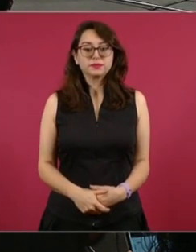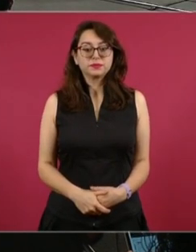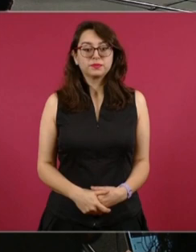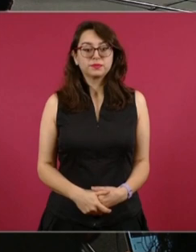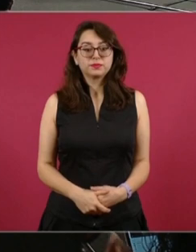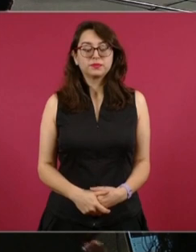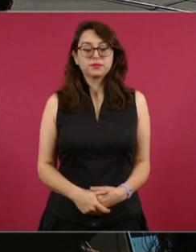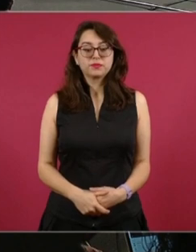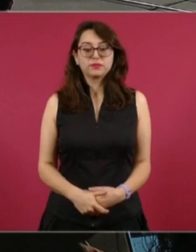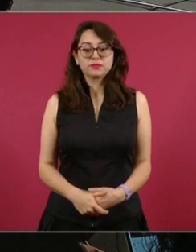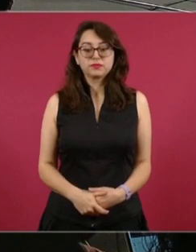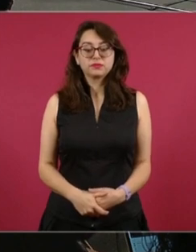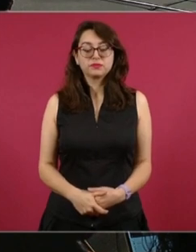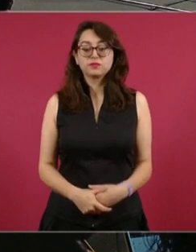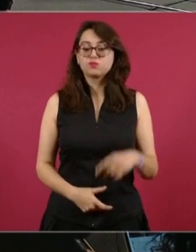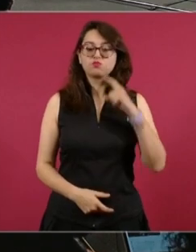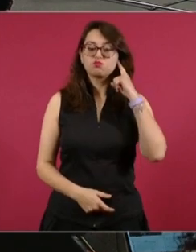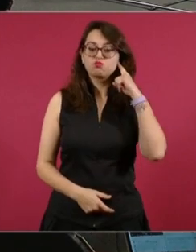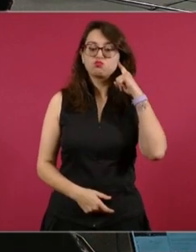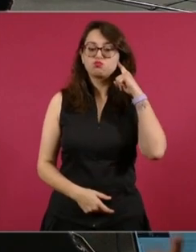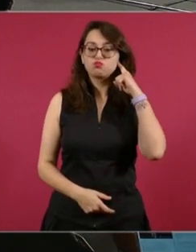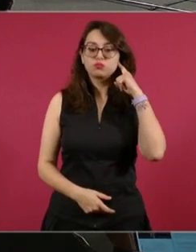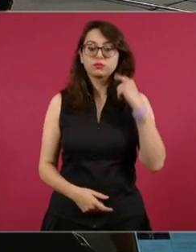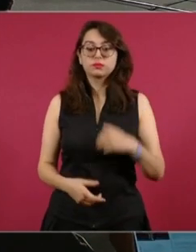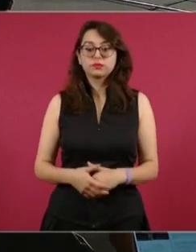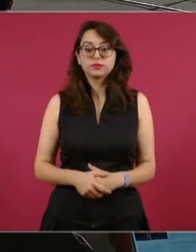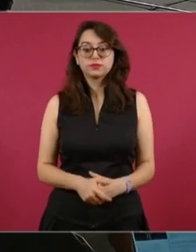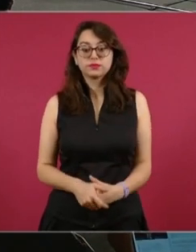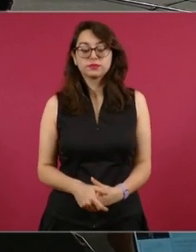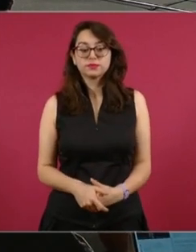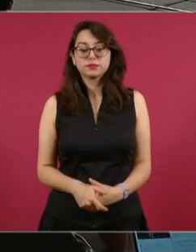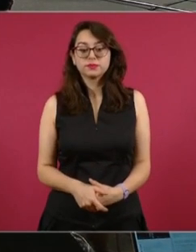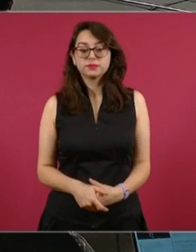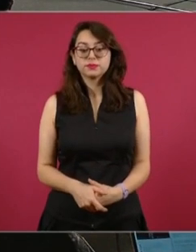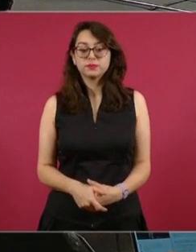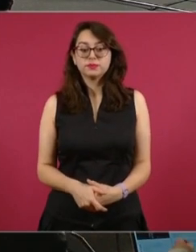No, hasta después de junio. Sí, eso fue.